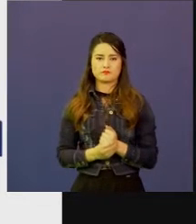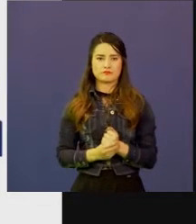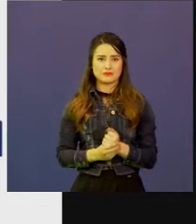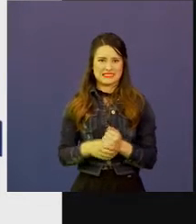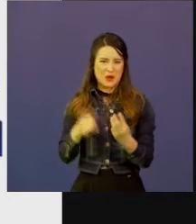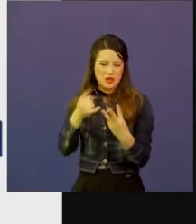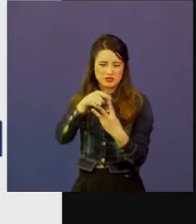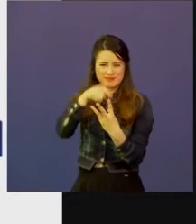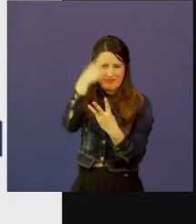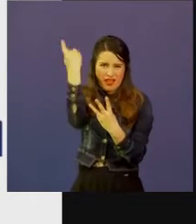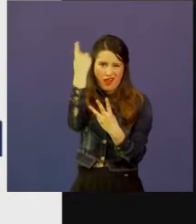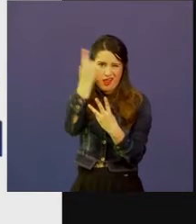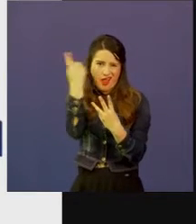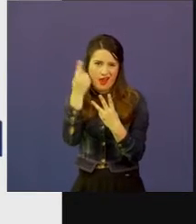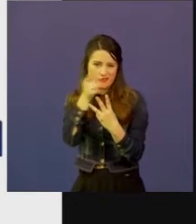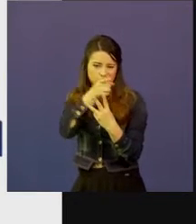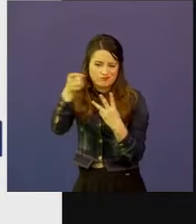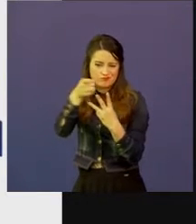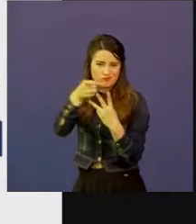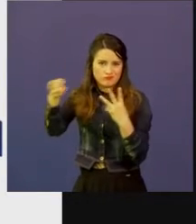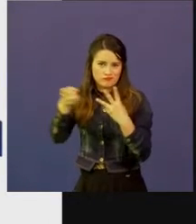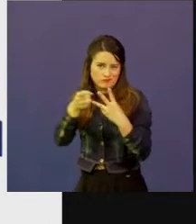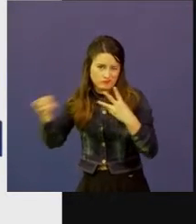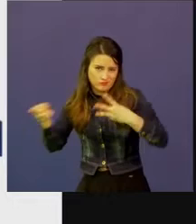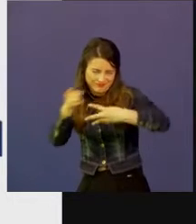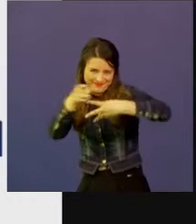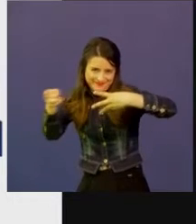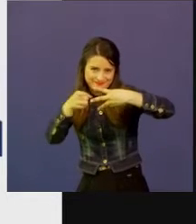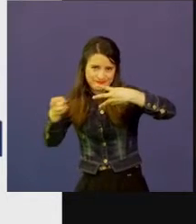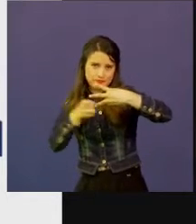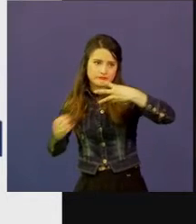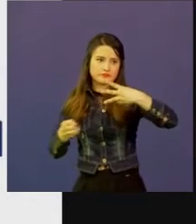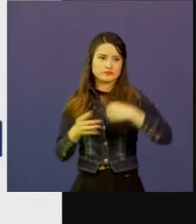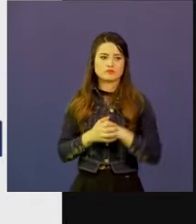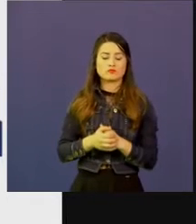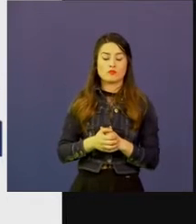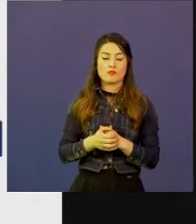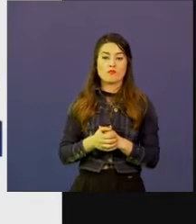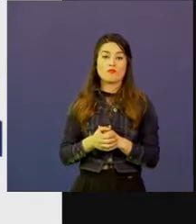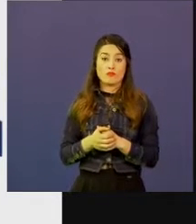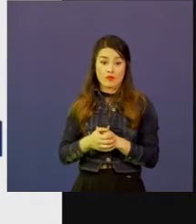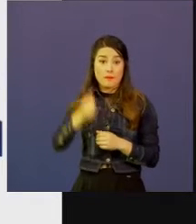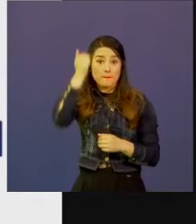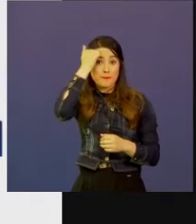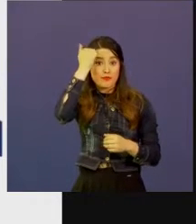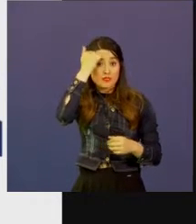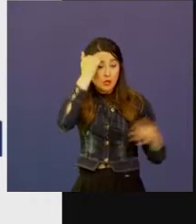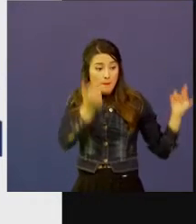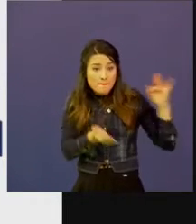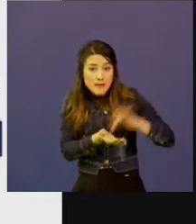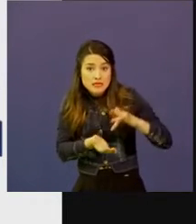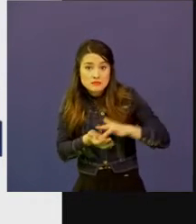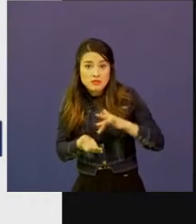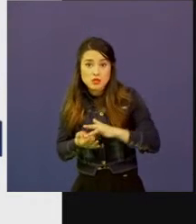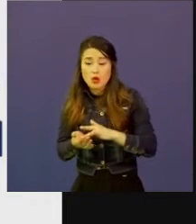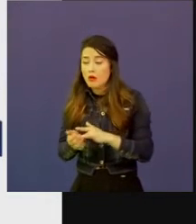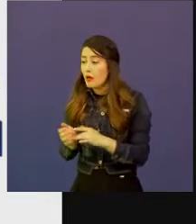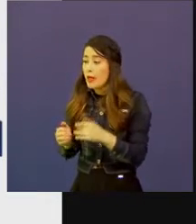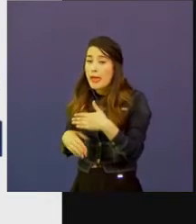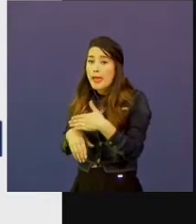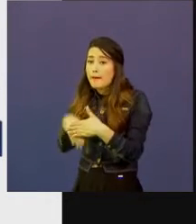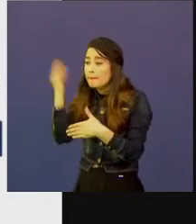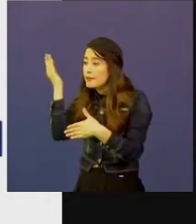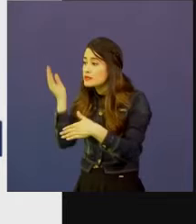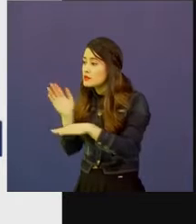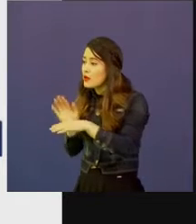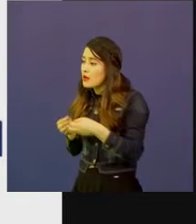general, pero básicamente cabe resaltar que la participación de los docentes fue durante toda la experiencia, durante todo el juego, durante todo